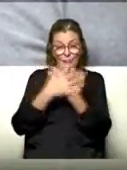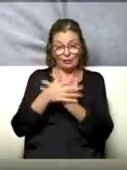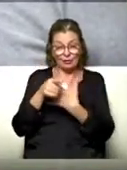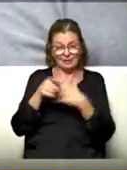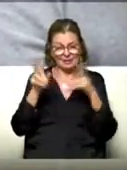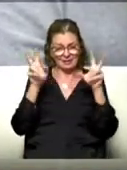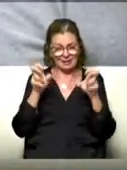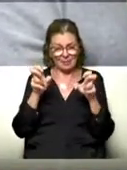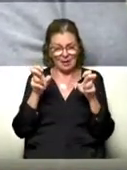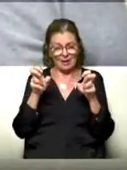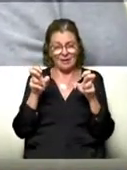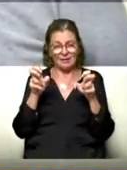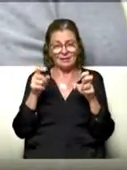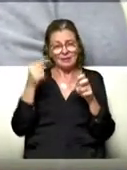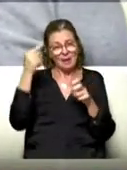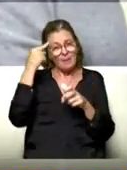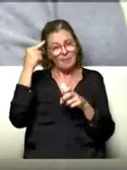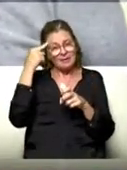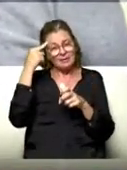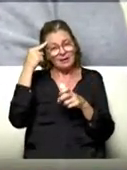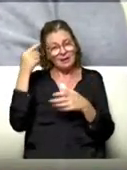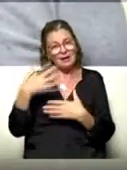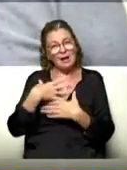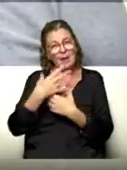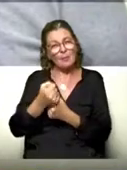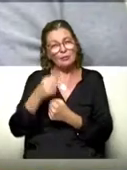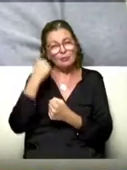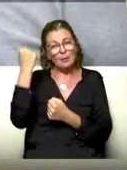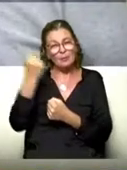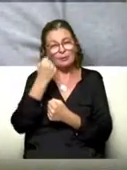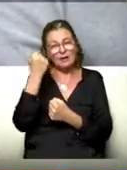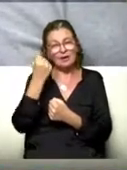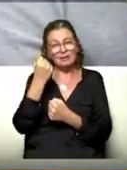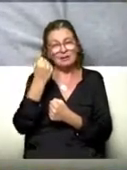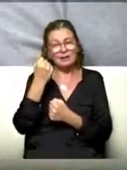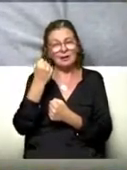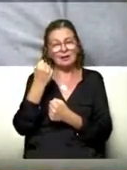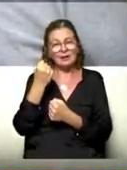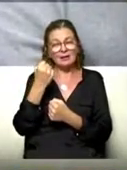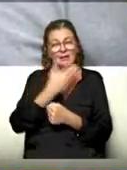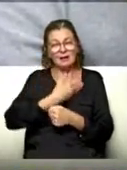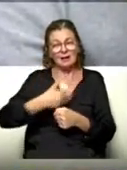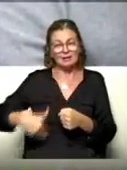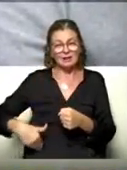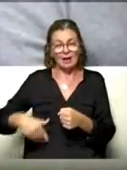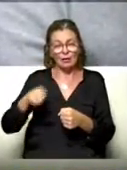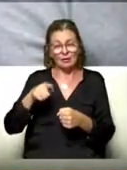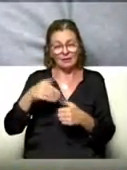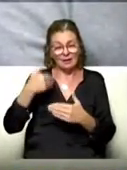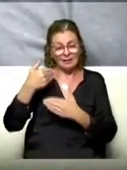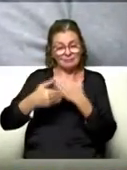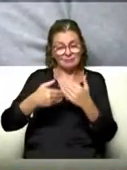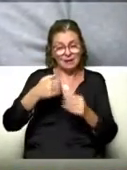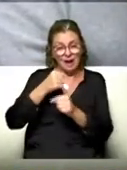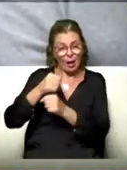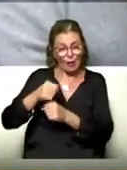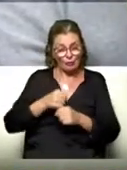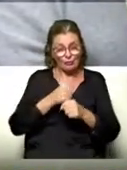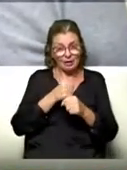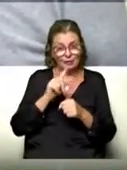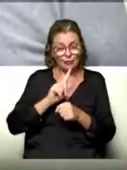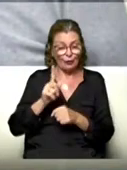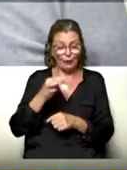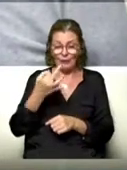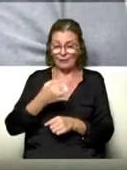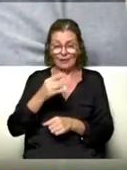que se piensa que el apoyo fundamental de parte de el Estado es el que está haciendo que las ollas funcionen, y eso no es verdad,